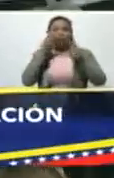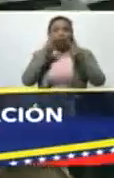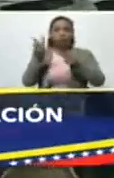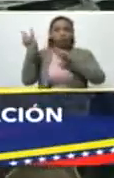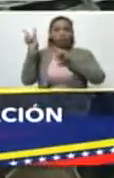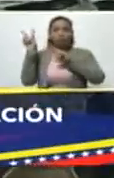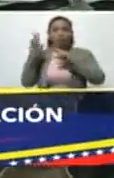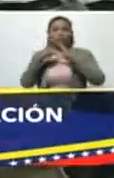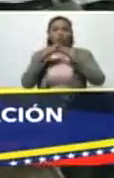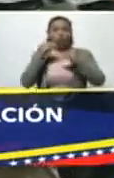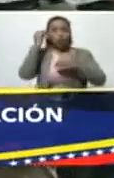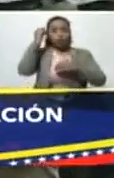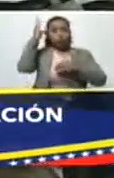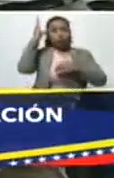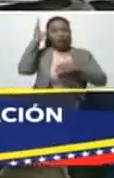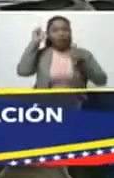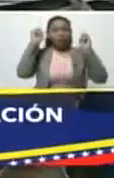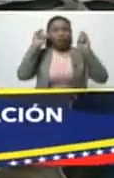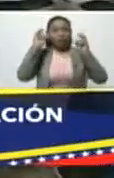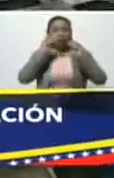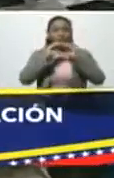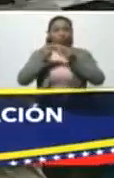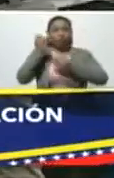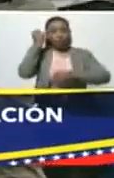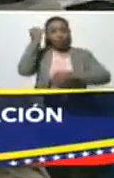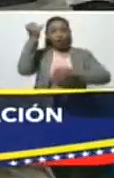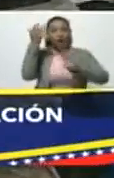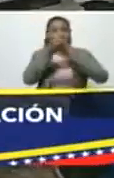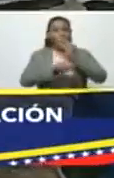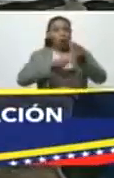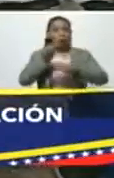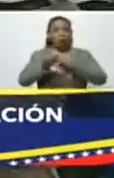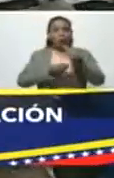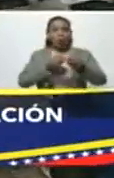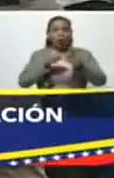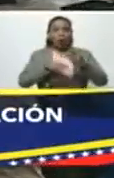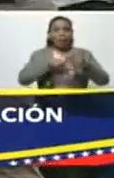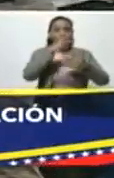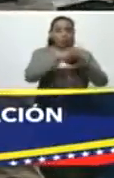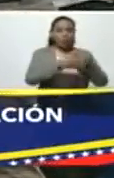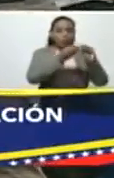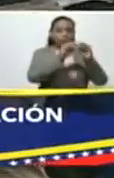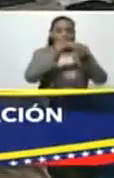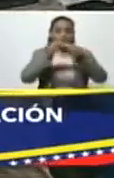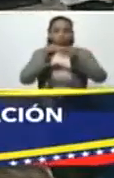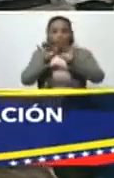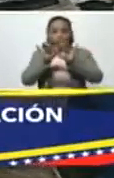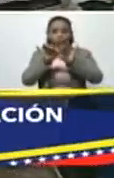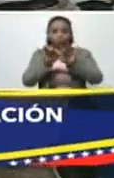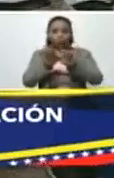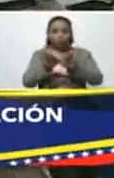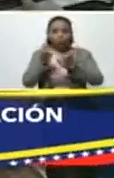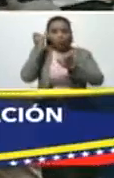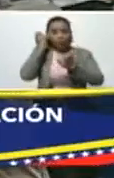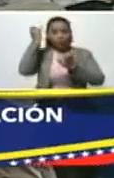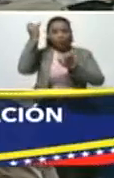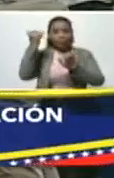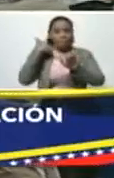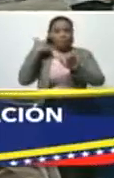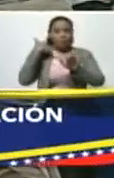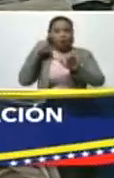todo su potencial en relación a la creatividad, a la programación, a su ingenio,